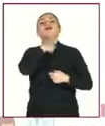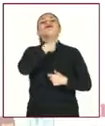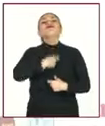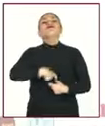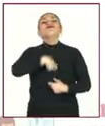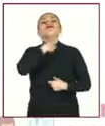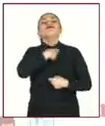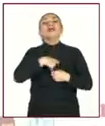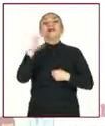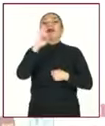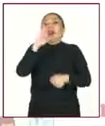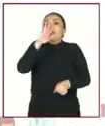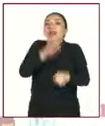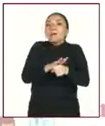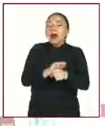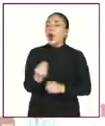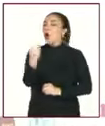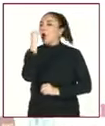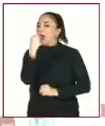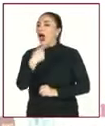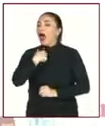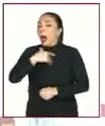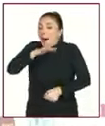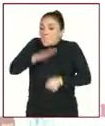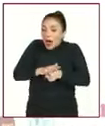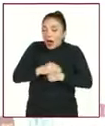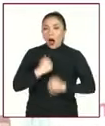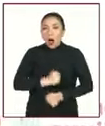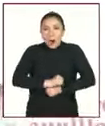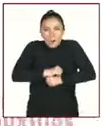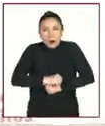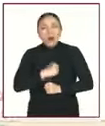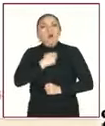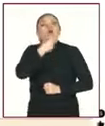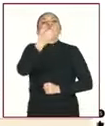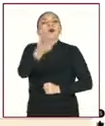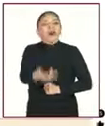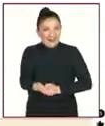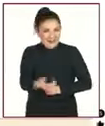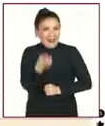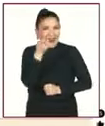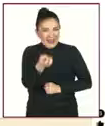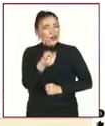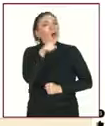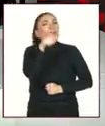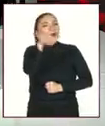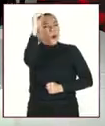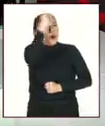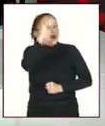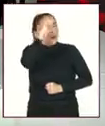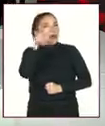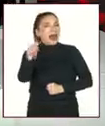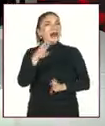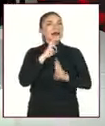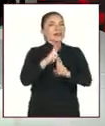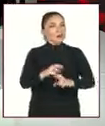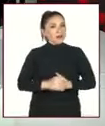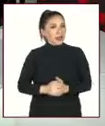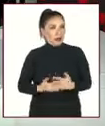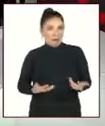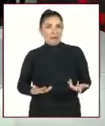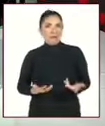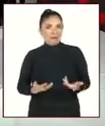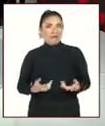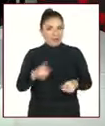en caso de atragantamiento. ¿Qué piensas al respecto de estas respuestas? Sobre todo porque no fueron, bueno, fueron